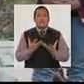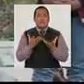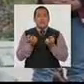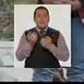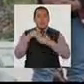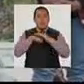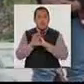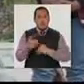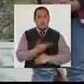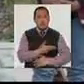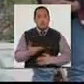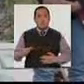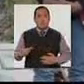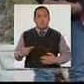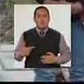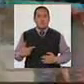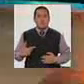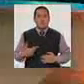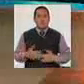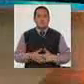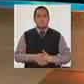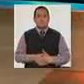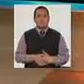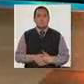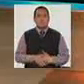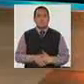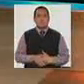desde el gobierno central. La presidenta argentina.